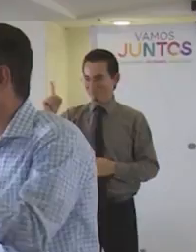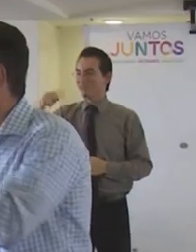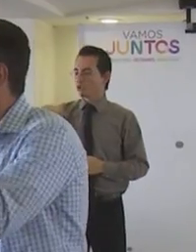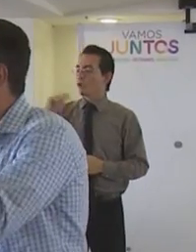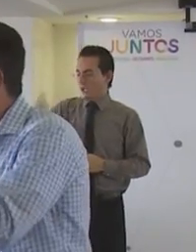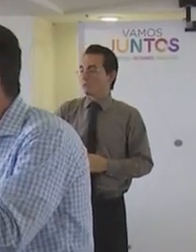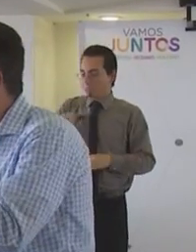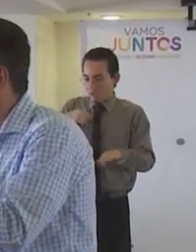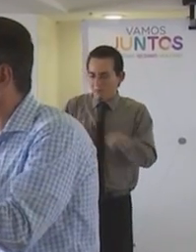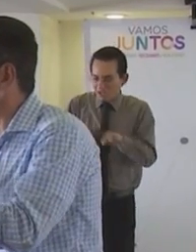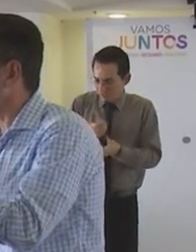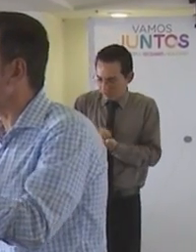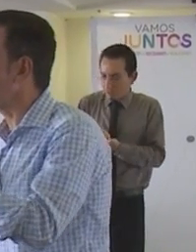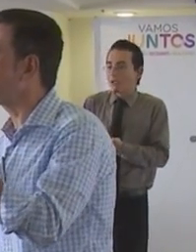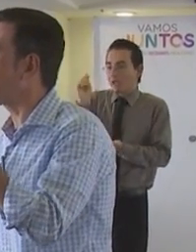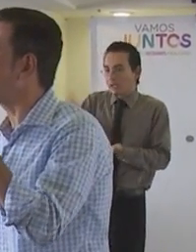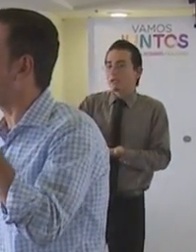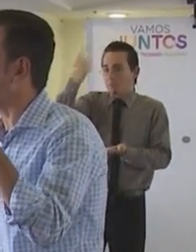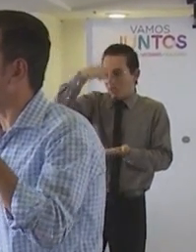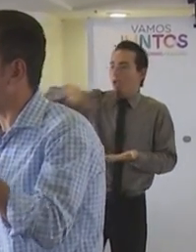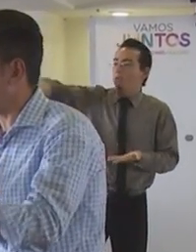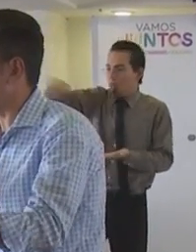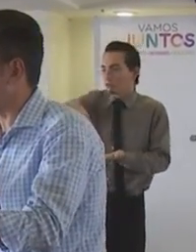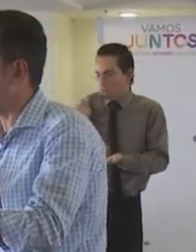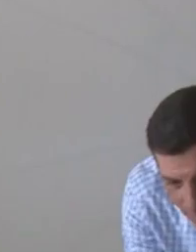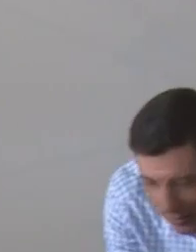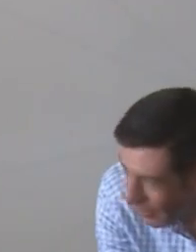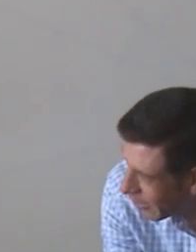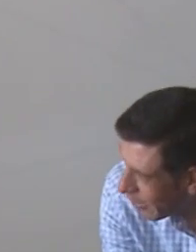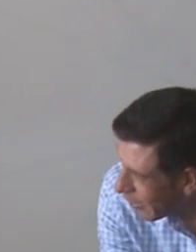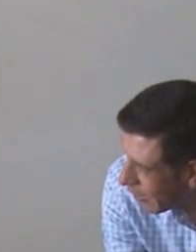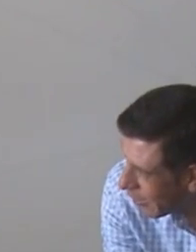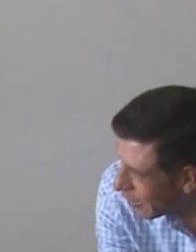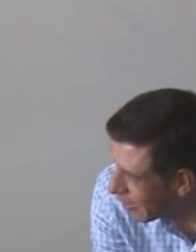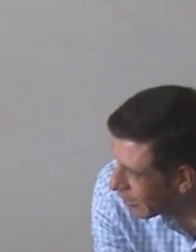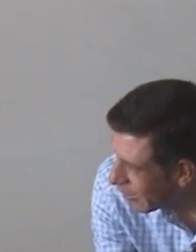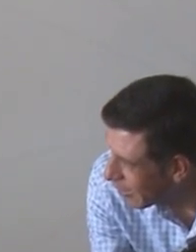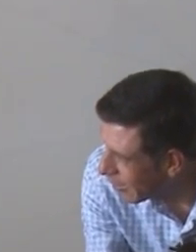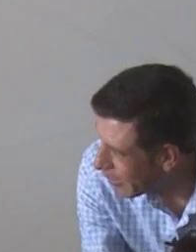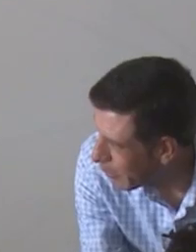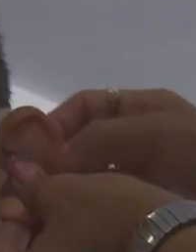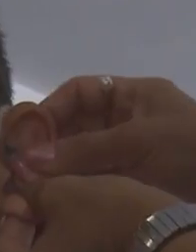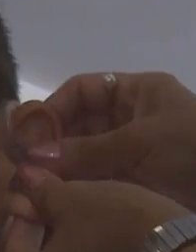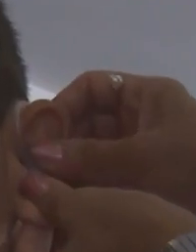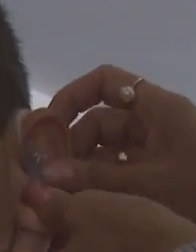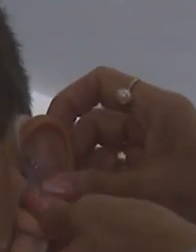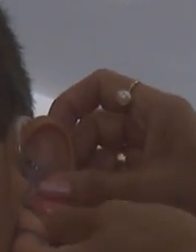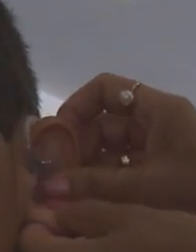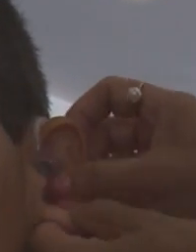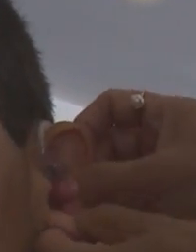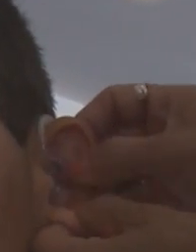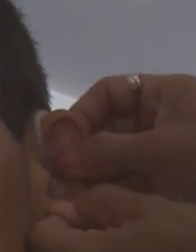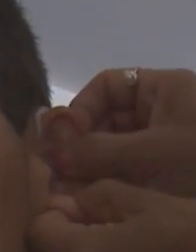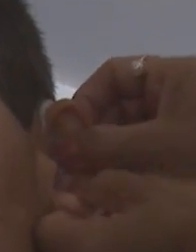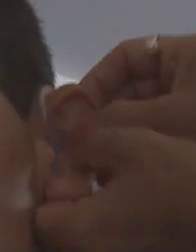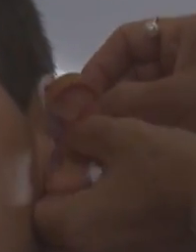bachillerato. Con imágenes de Antonio Campos, Señal Informativa, Isaura López, Villalobos.